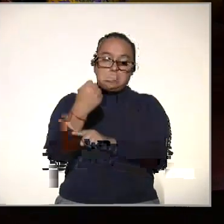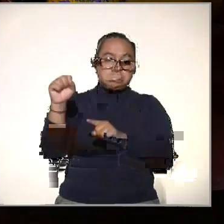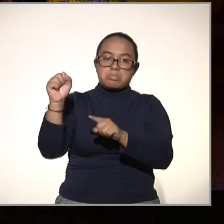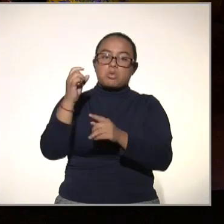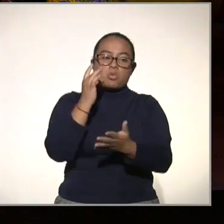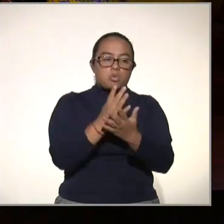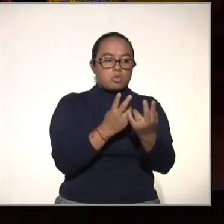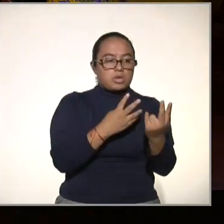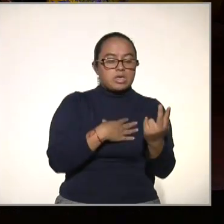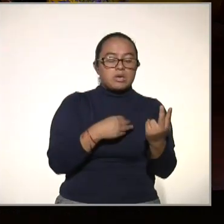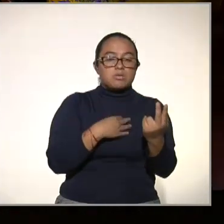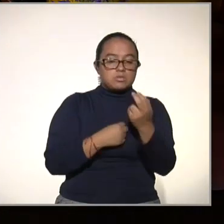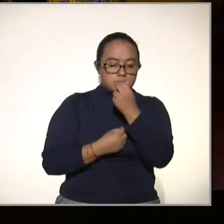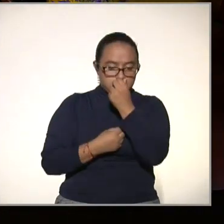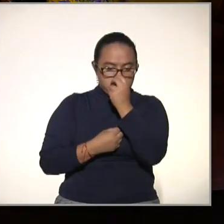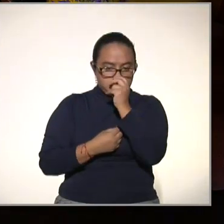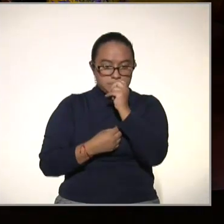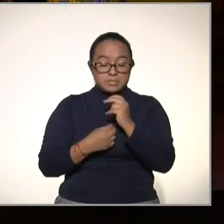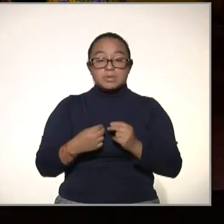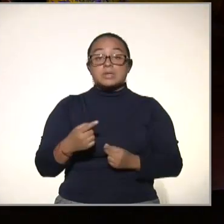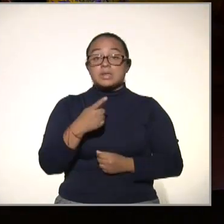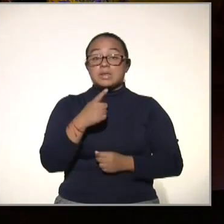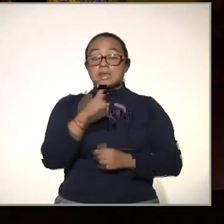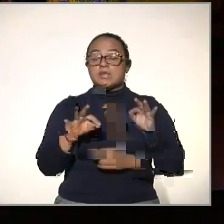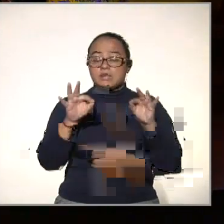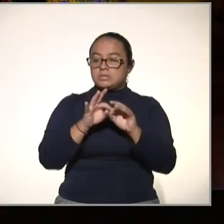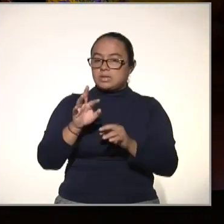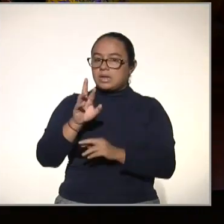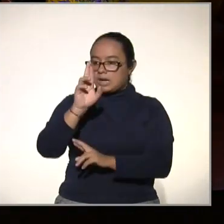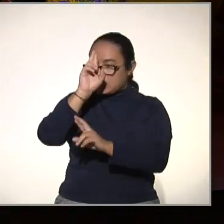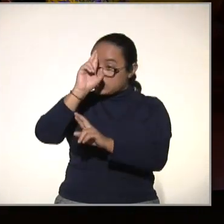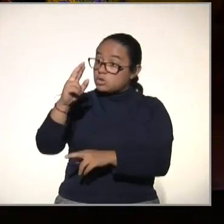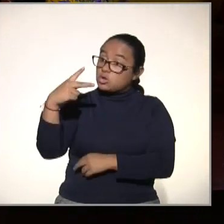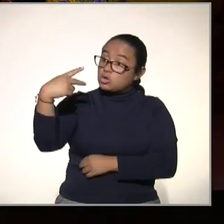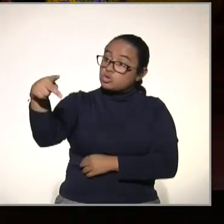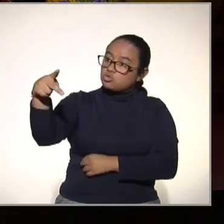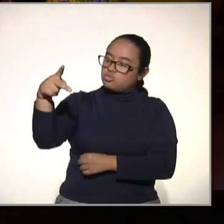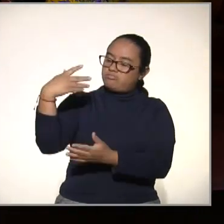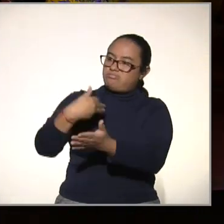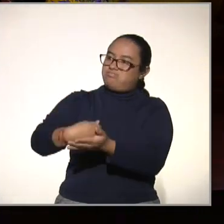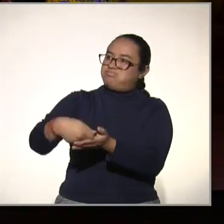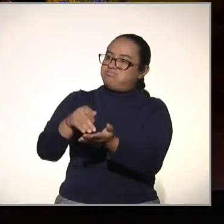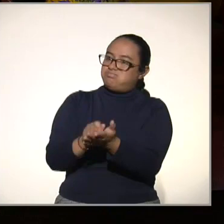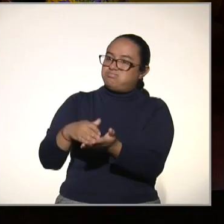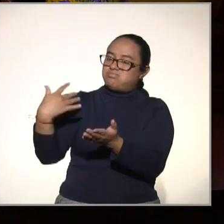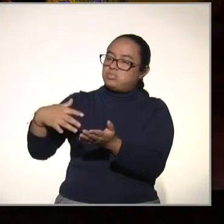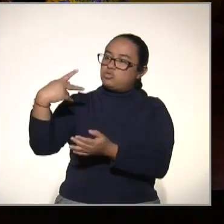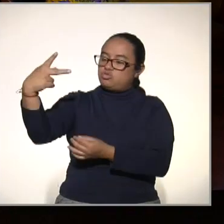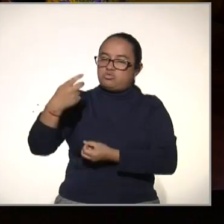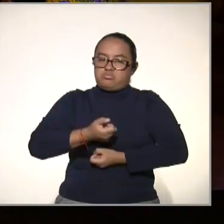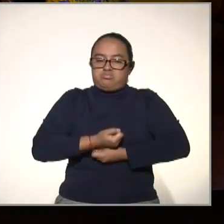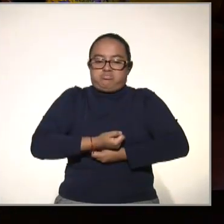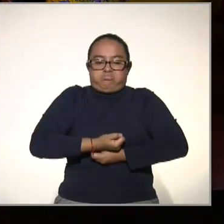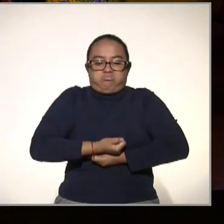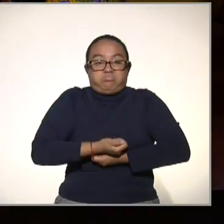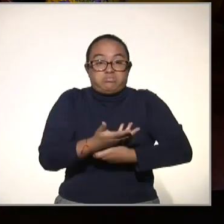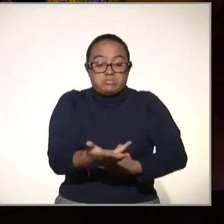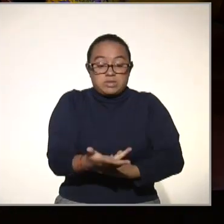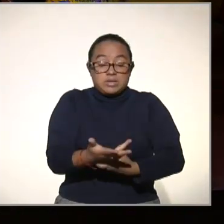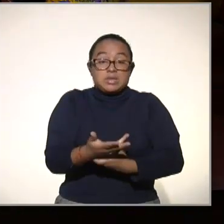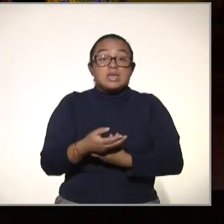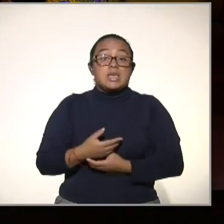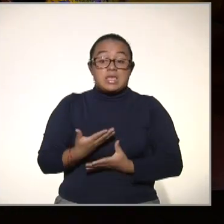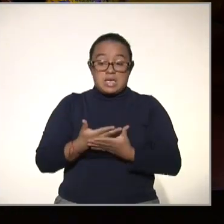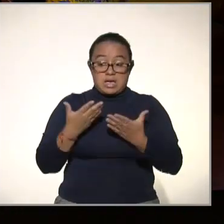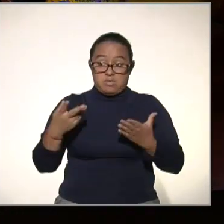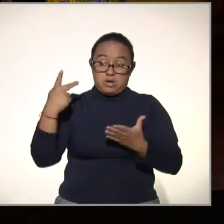tema para mí sería respetar que ella ya asumió desde su valentía, desde su voz propia, y ha abrazado